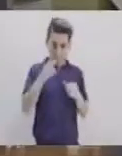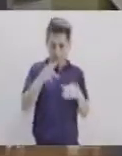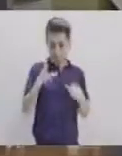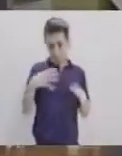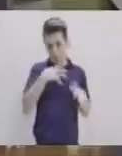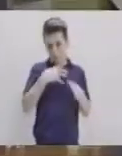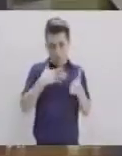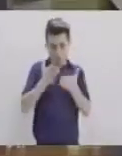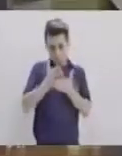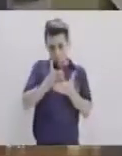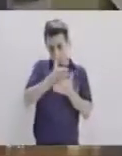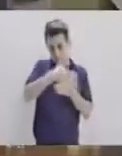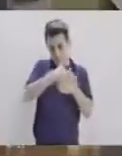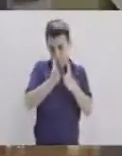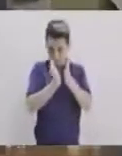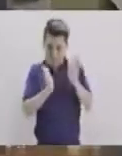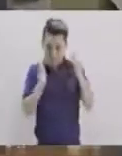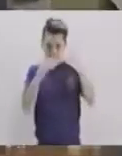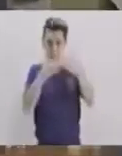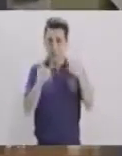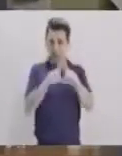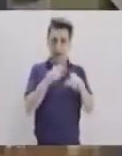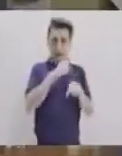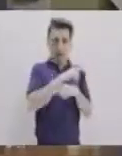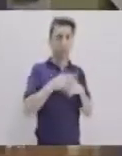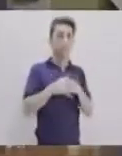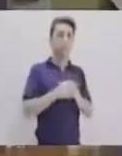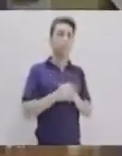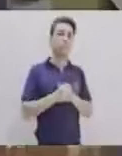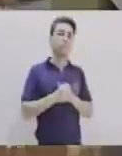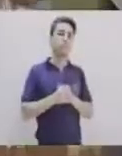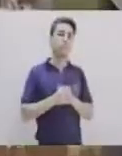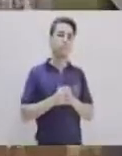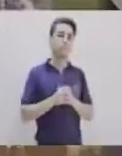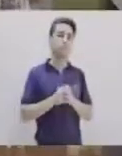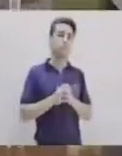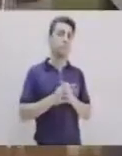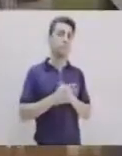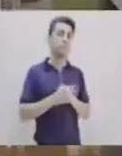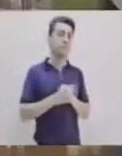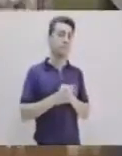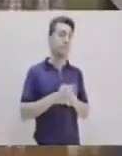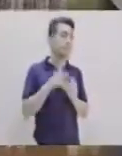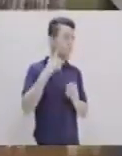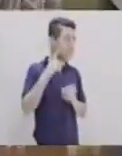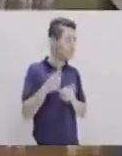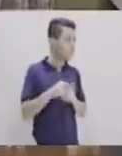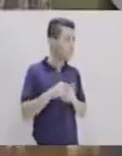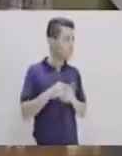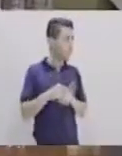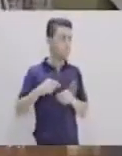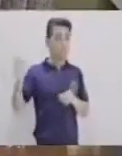siempre y cuando mantengan todas las precauciones posibles. Si yo lo giro en el